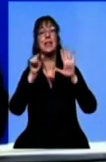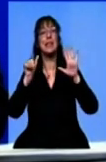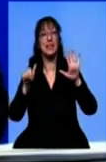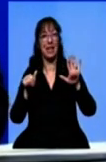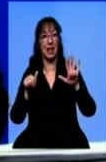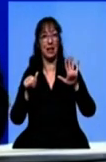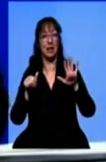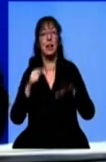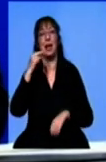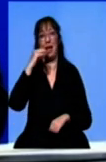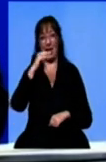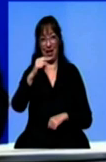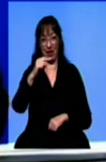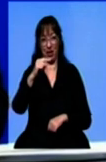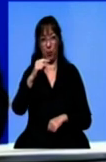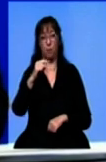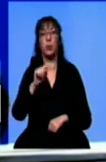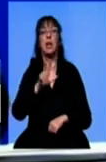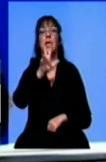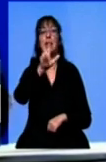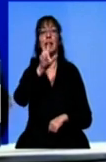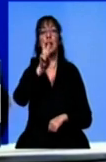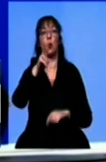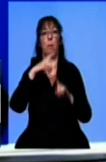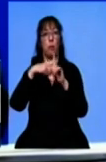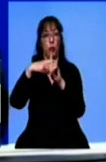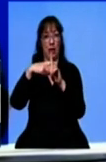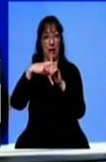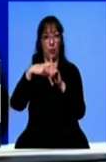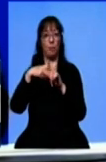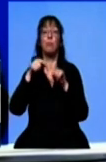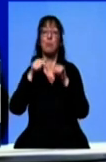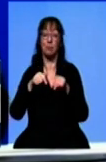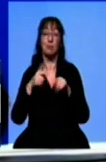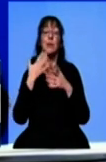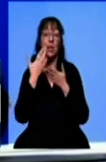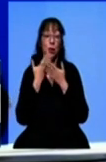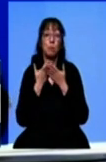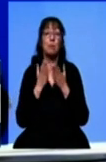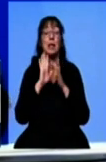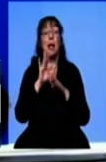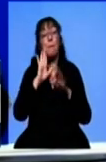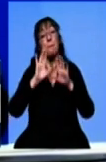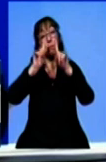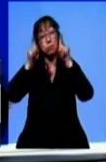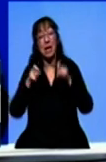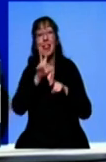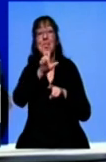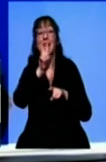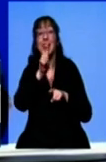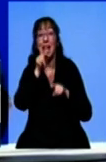fueron negativos y 32 positivos aquí quiero abrir un paréntesis de esos